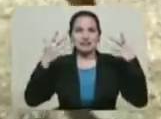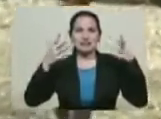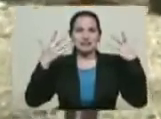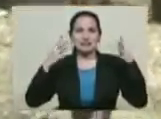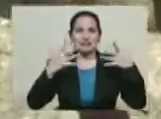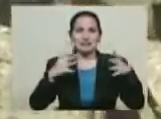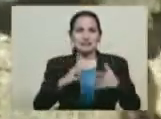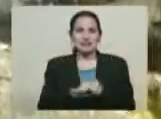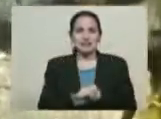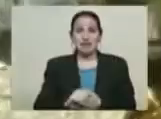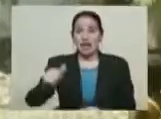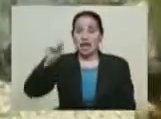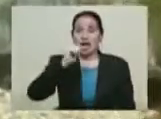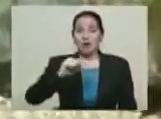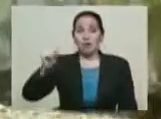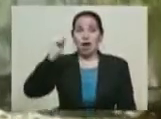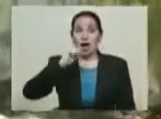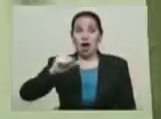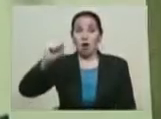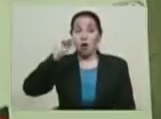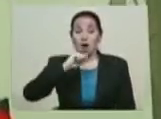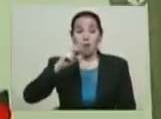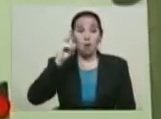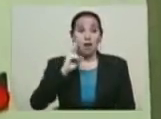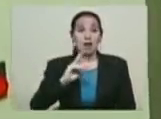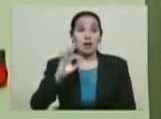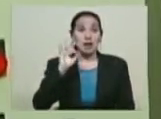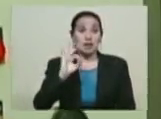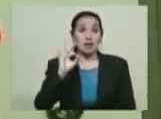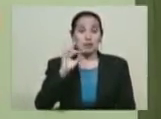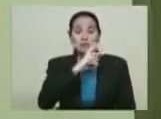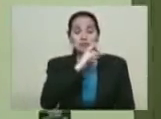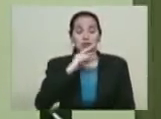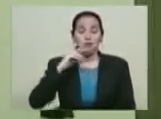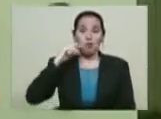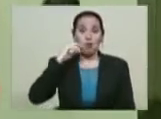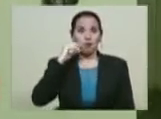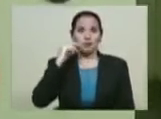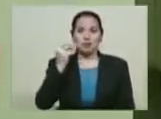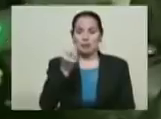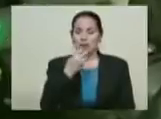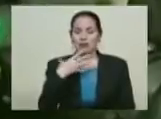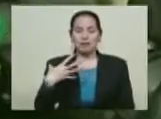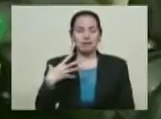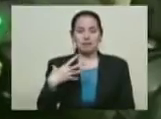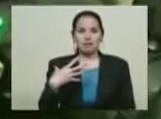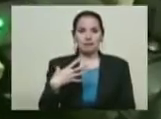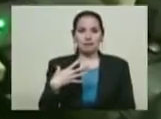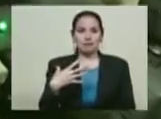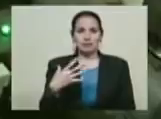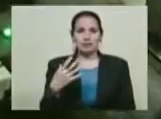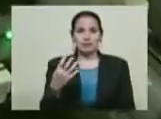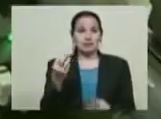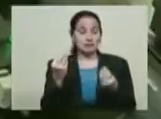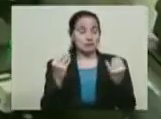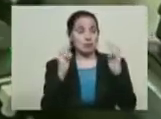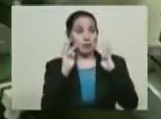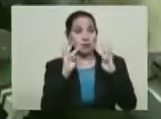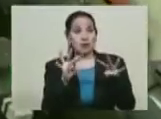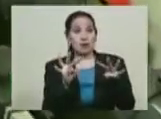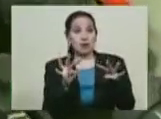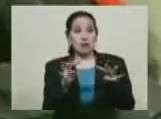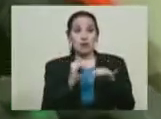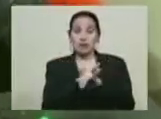buscando el agua pura, el agua sabrosa, el agua hermosa. Bueno, aquí vale. Ya